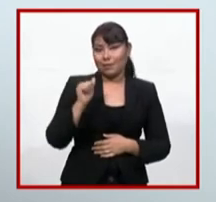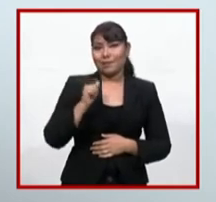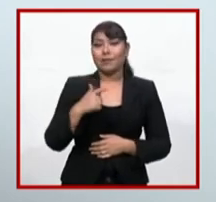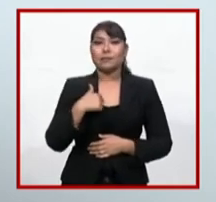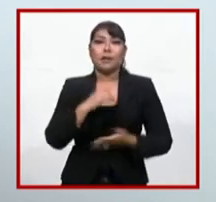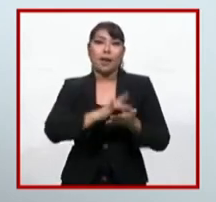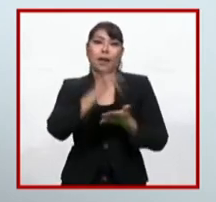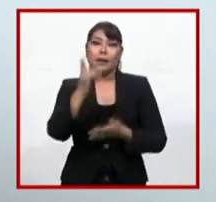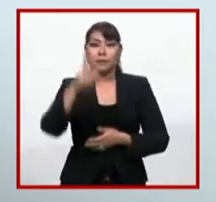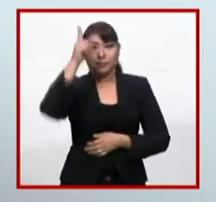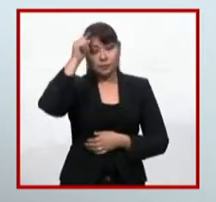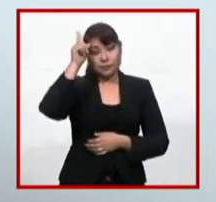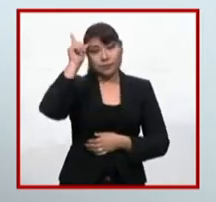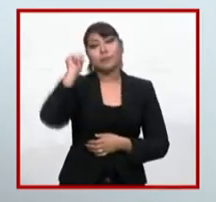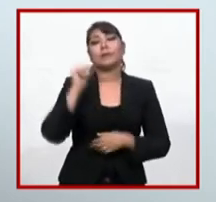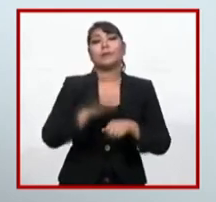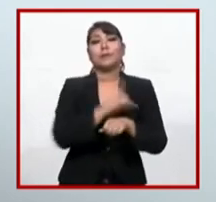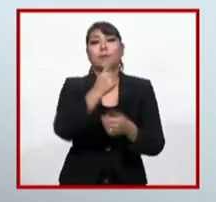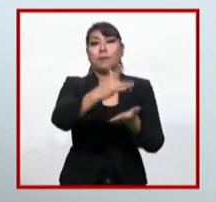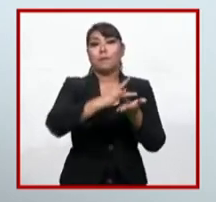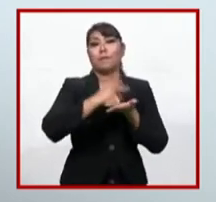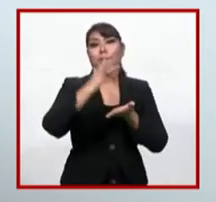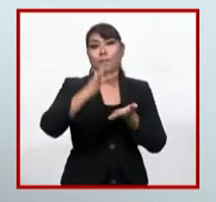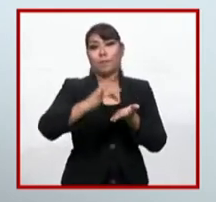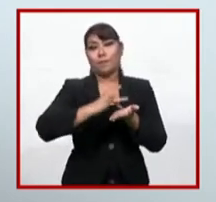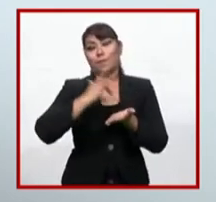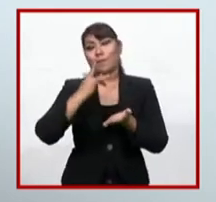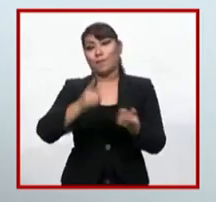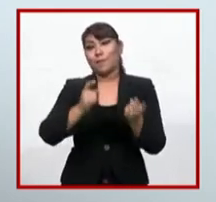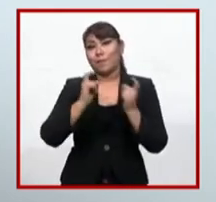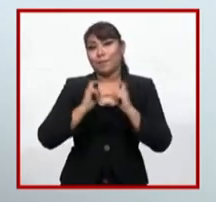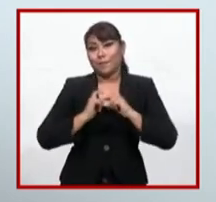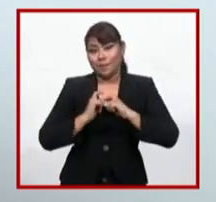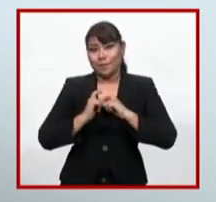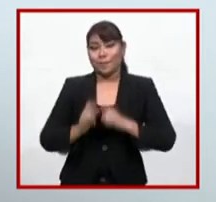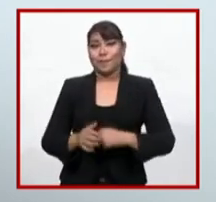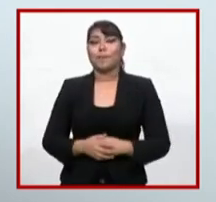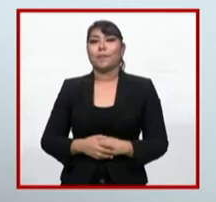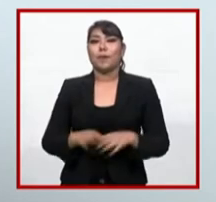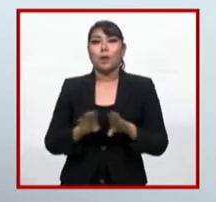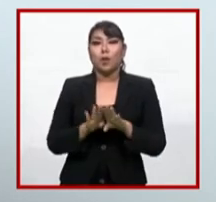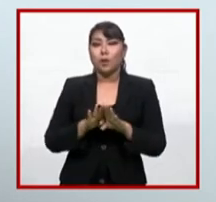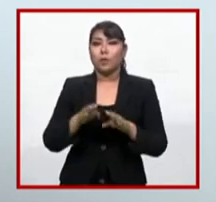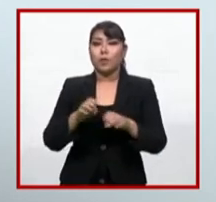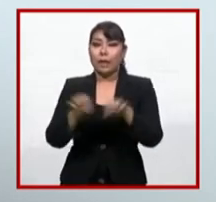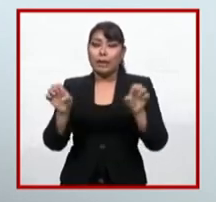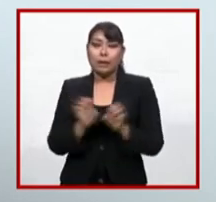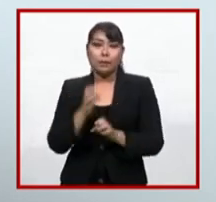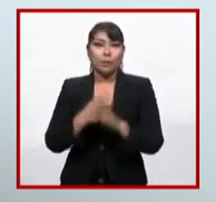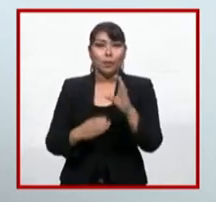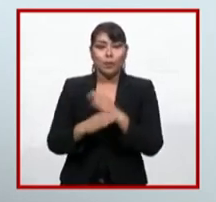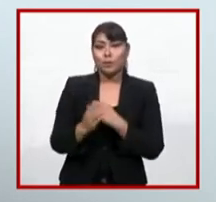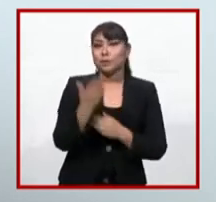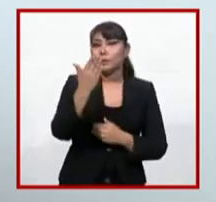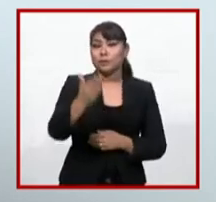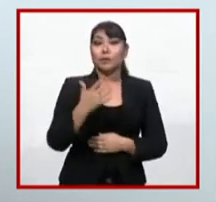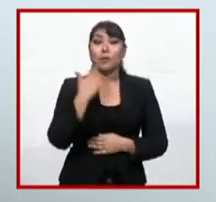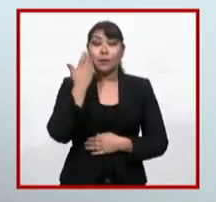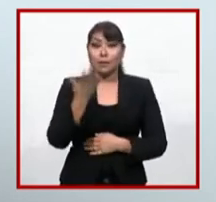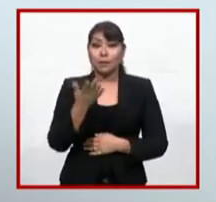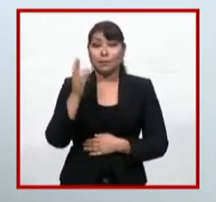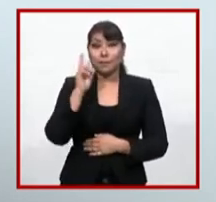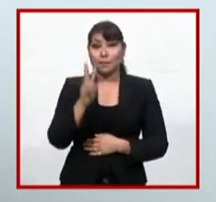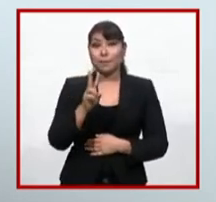Agradezco a la señora Ivette Morán de Murat por el apoyo brindado a esa unidad y por su equipamiento. A ti que me estás viendo, solo te quiero